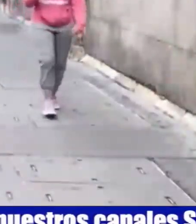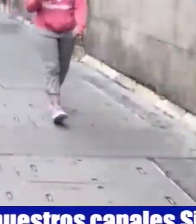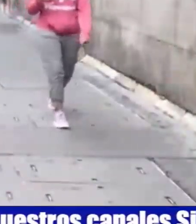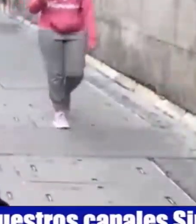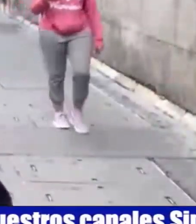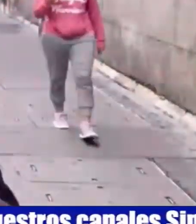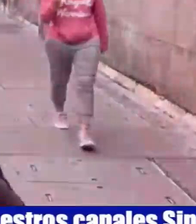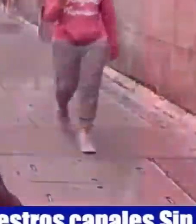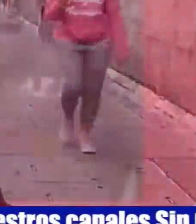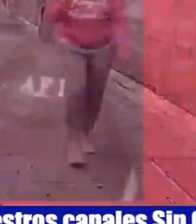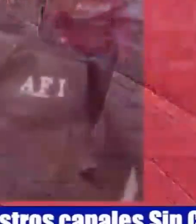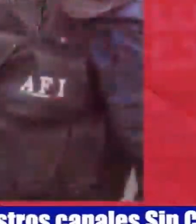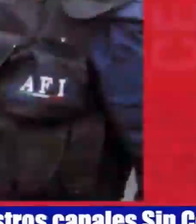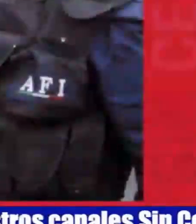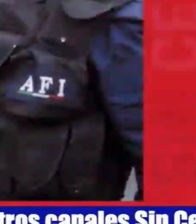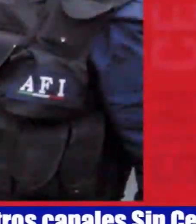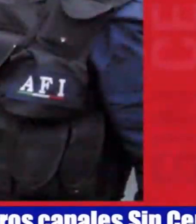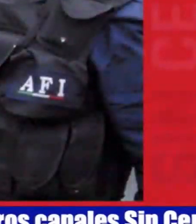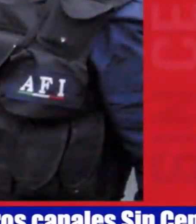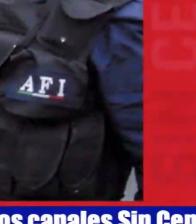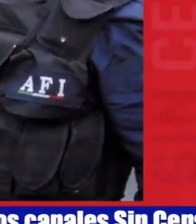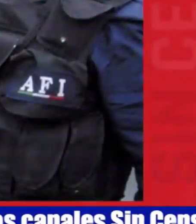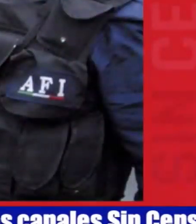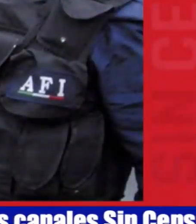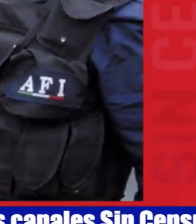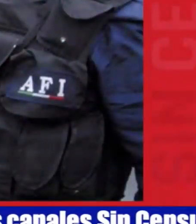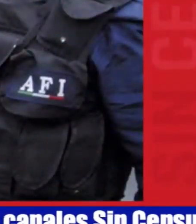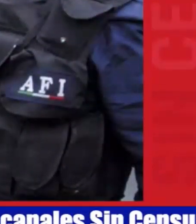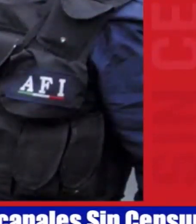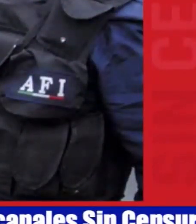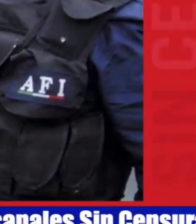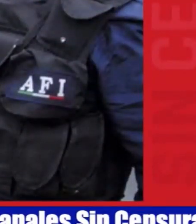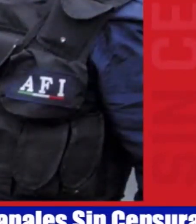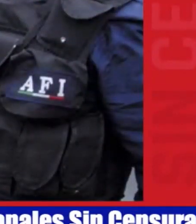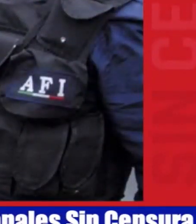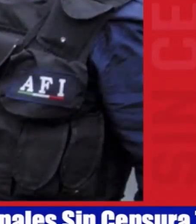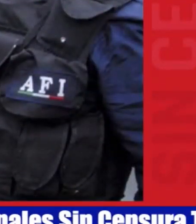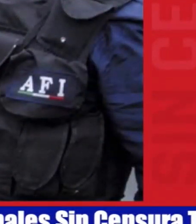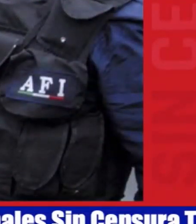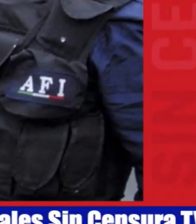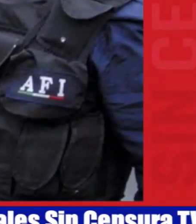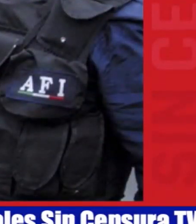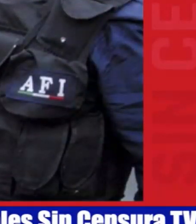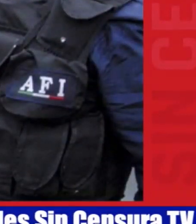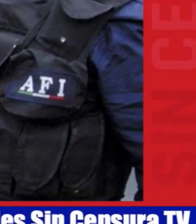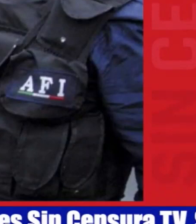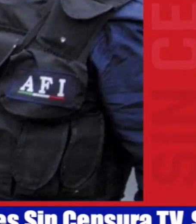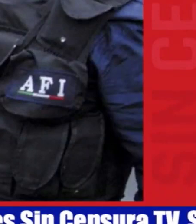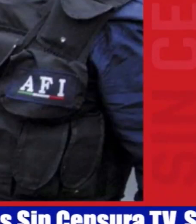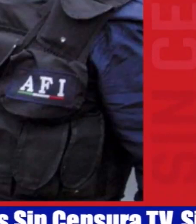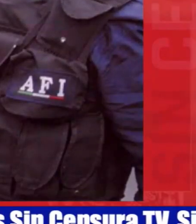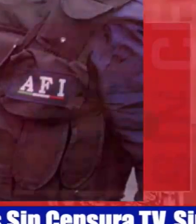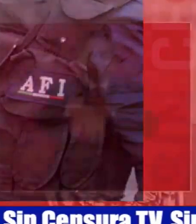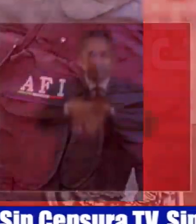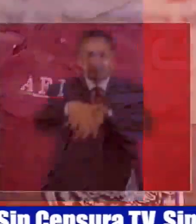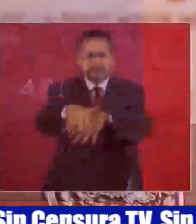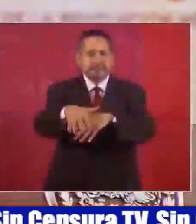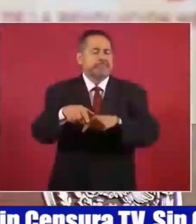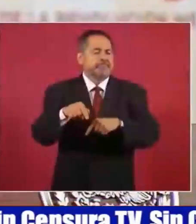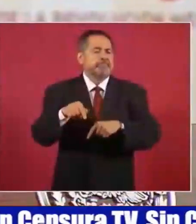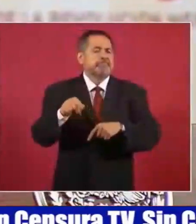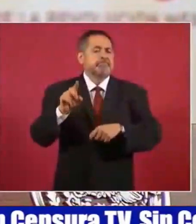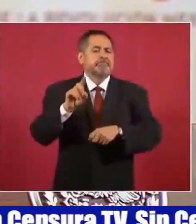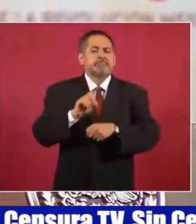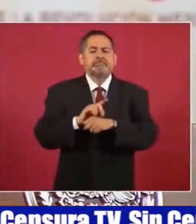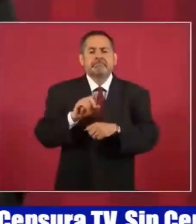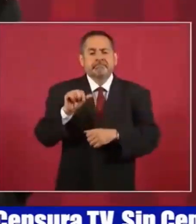para el documental, se revive el tema, se revive el caso, ya el presidente se ha pronunciado, pero ¿y de aquí